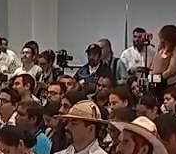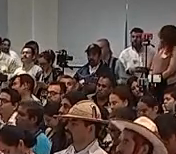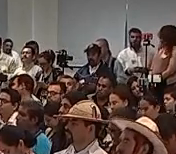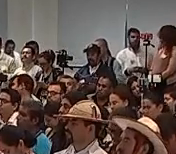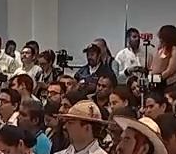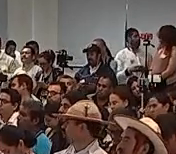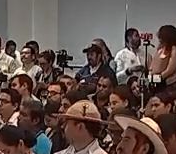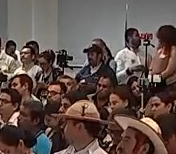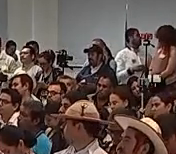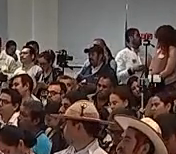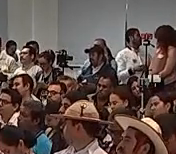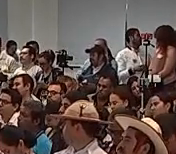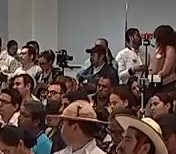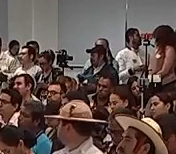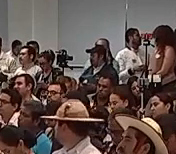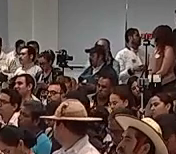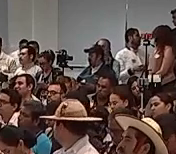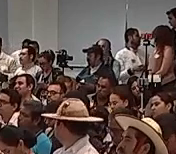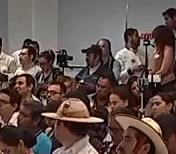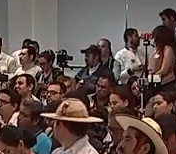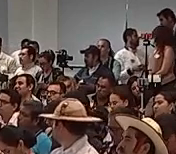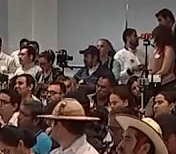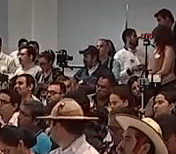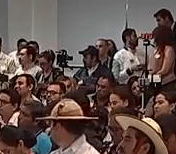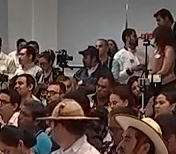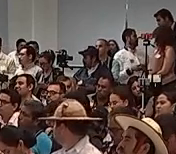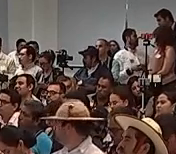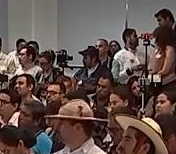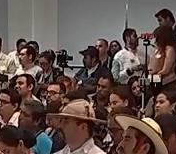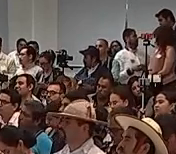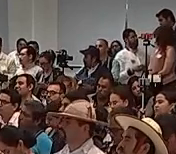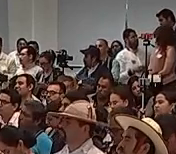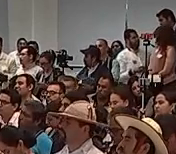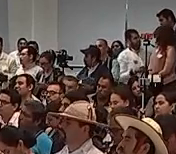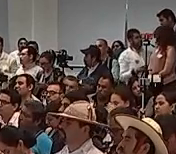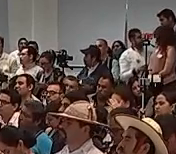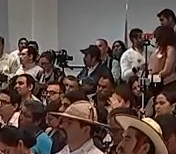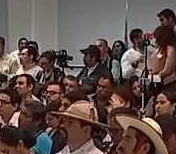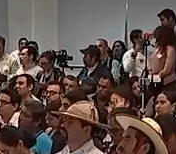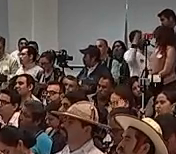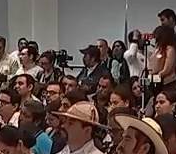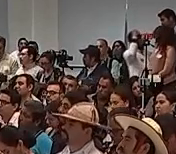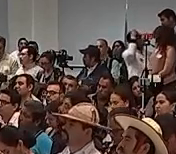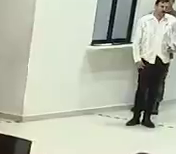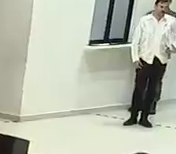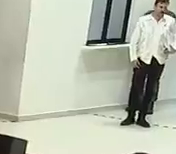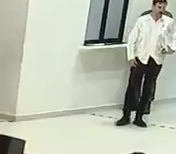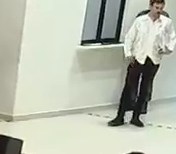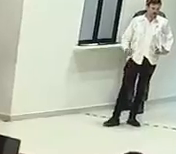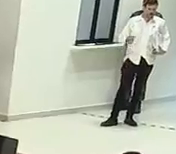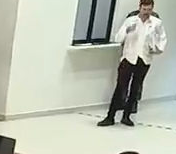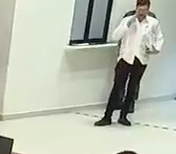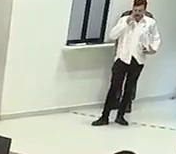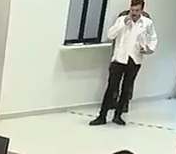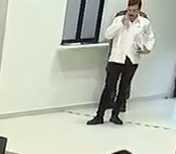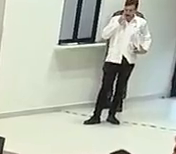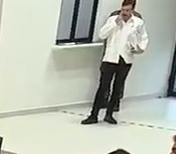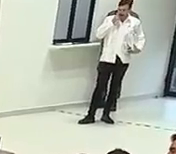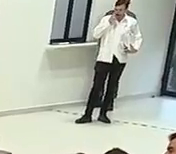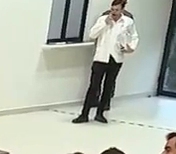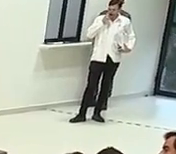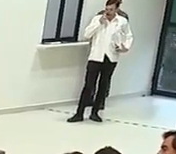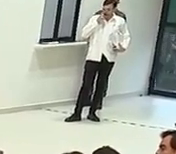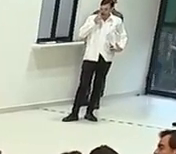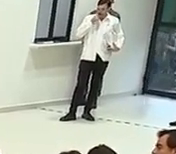Primero, el tema del bloqueo de carreteras. Ayer hubo un bloqueo muy fuerte de carreteras hacia la